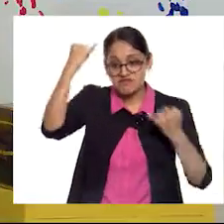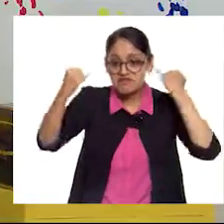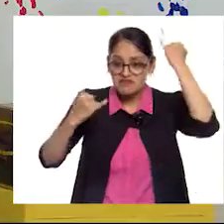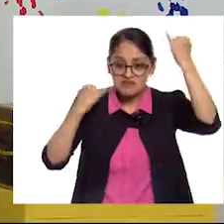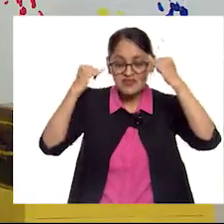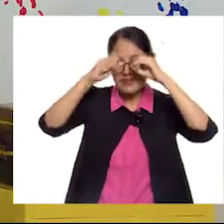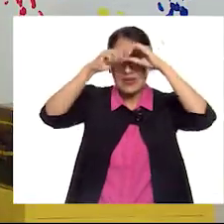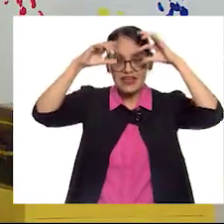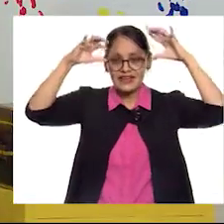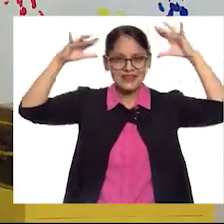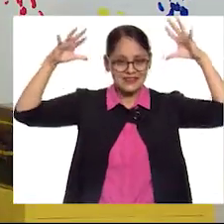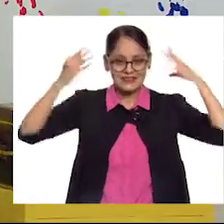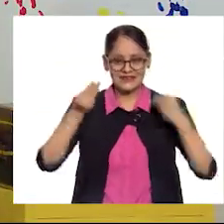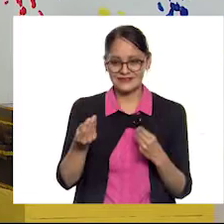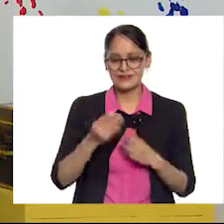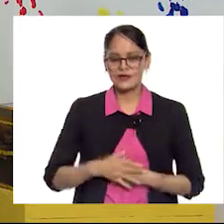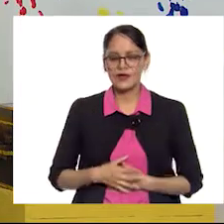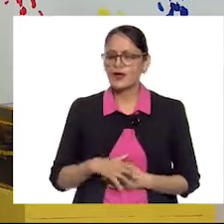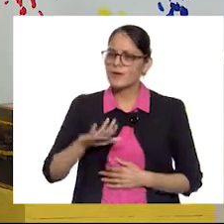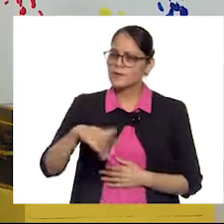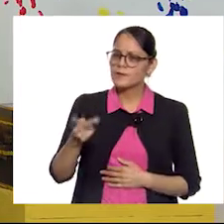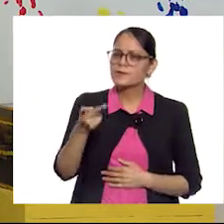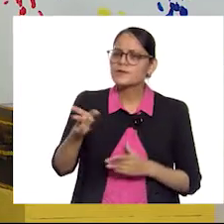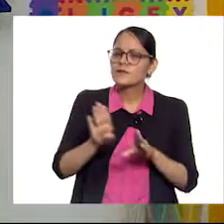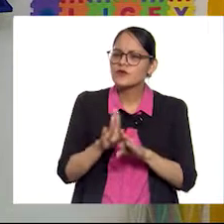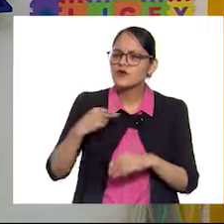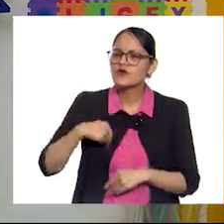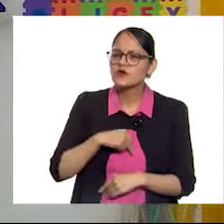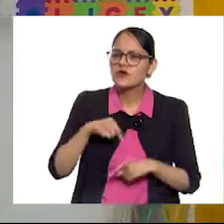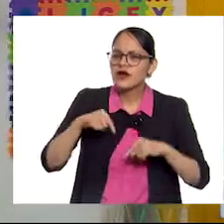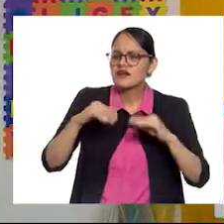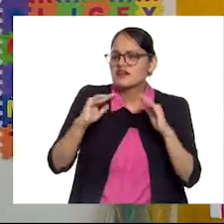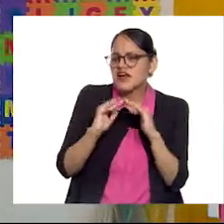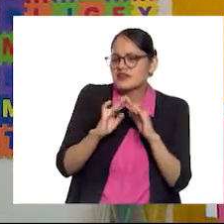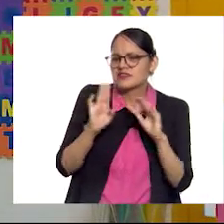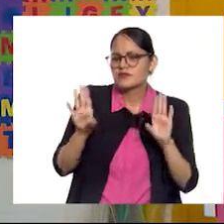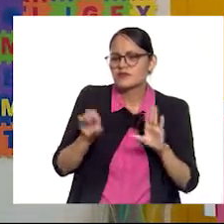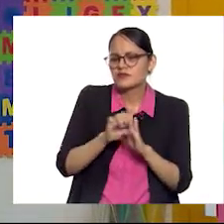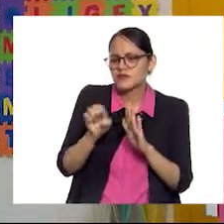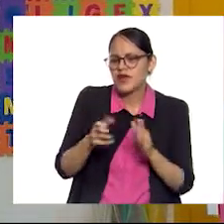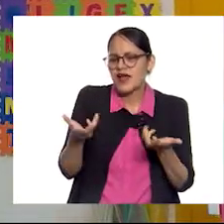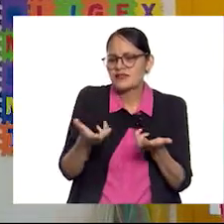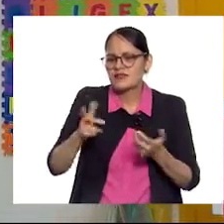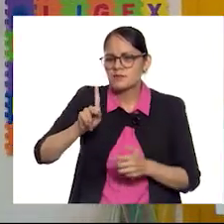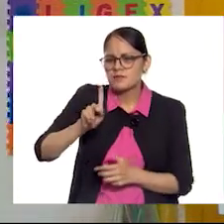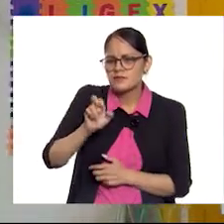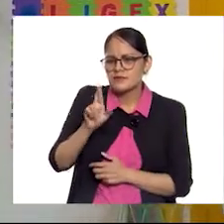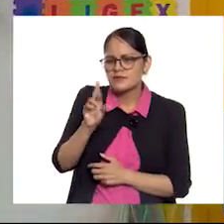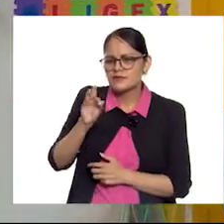mucha imaginación. ¿Y cómo pudiéramos hacer un performance en casa, por ejemplo, maestro Lalo?